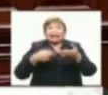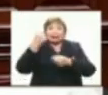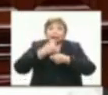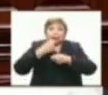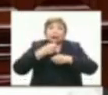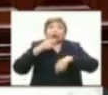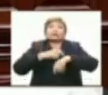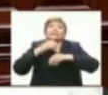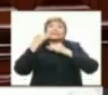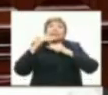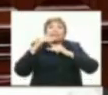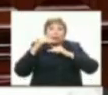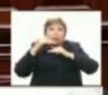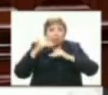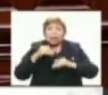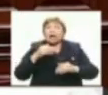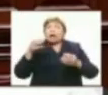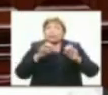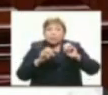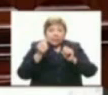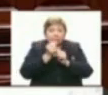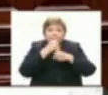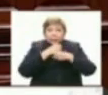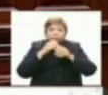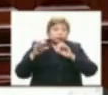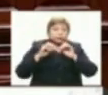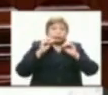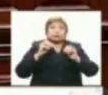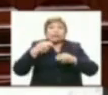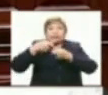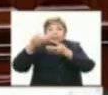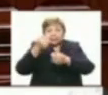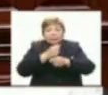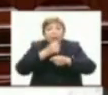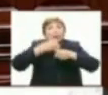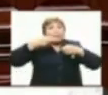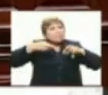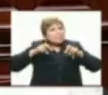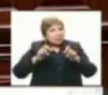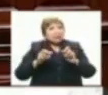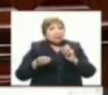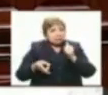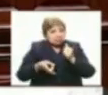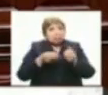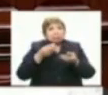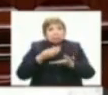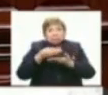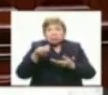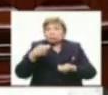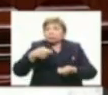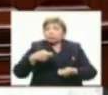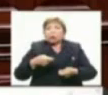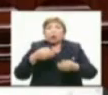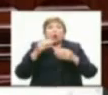empleo temporal. Activar programas públicos de generación de empleo que a la vez permitirán darle mantenimiento